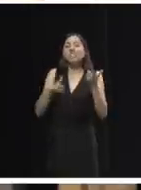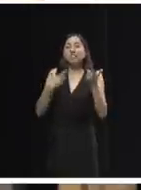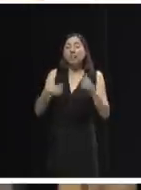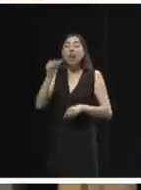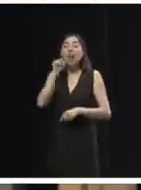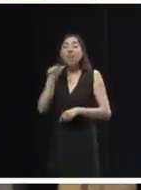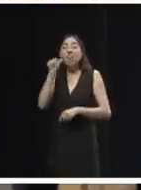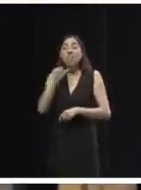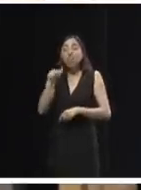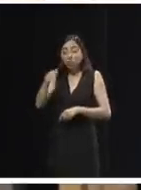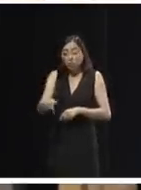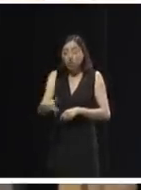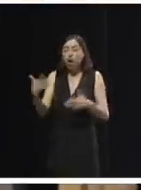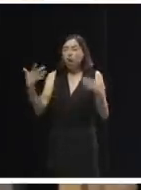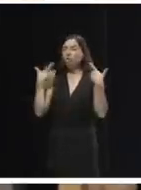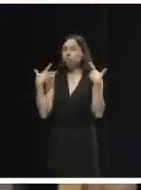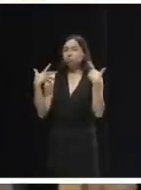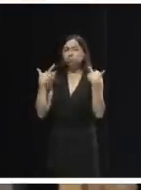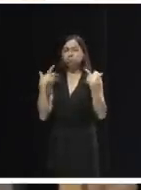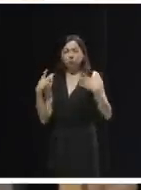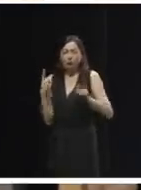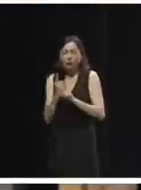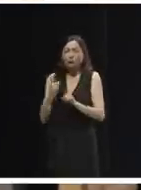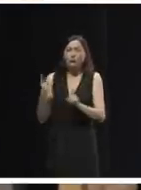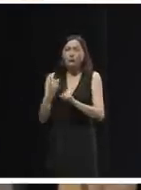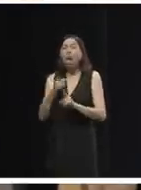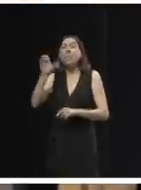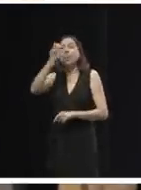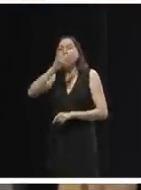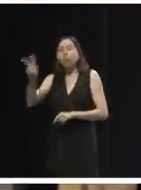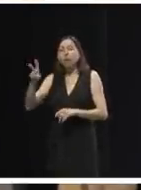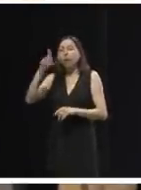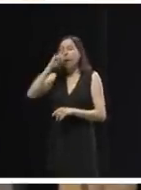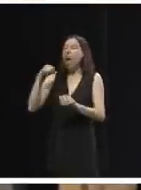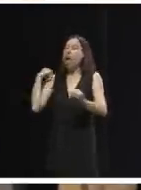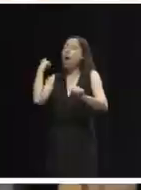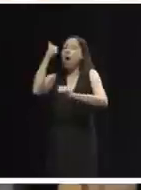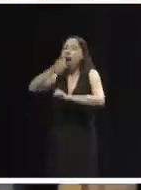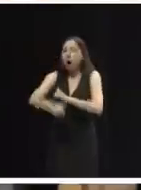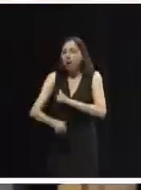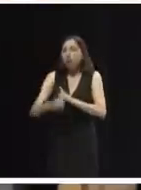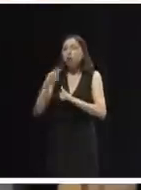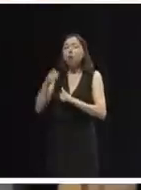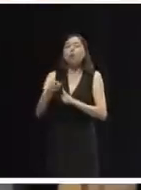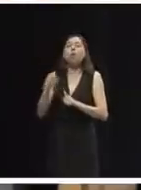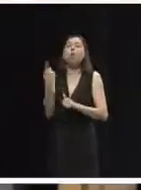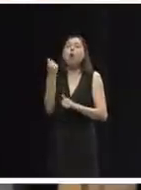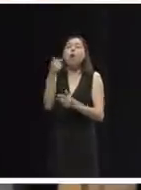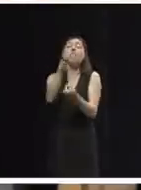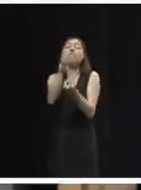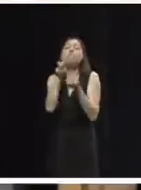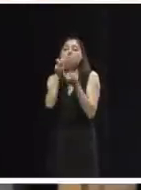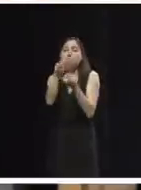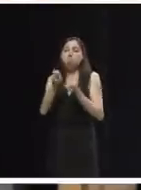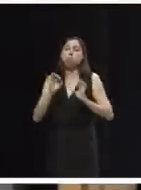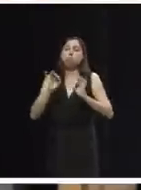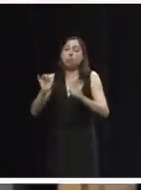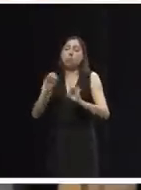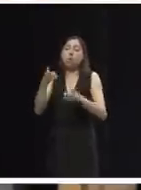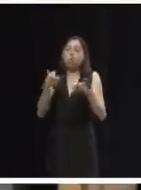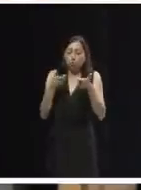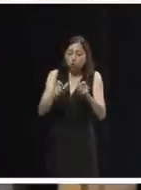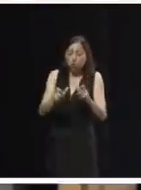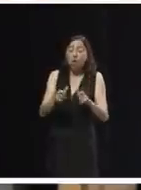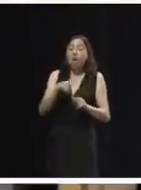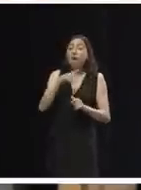sevillana lleva sufriendo los ataques de los Estados Unidos durante años, con aranceles, un sector con un valor añadido